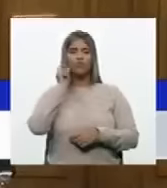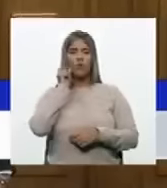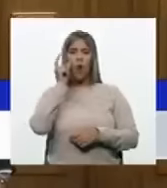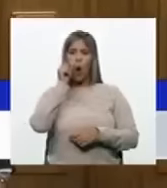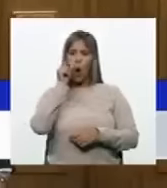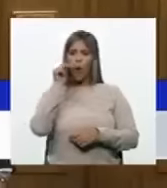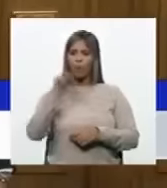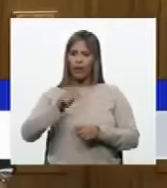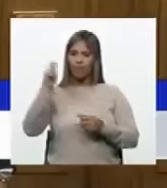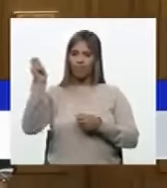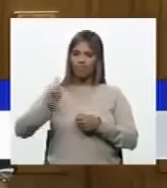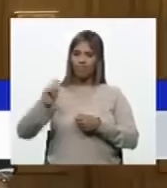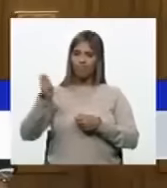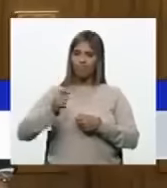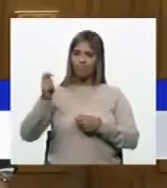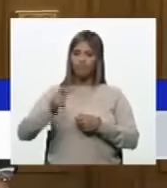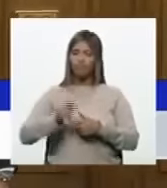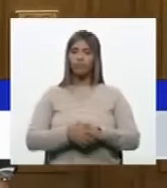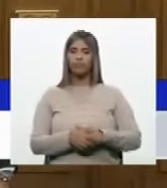hombres que estuvieron aquí.